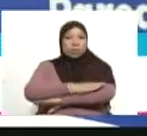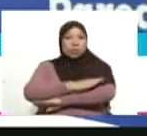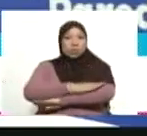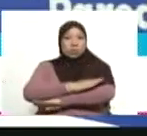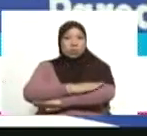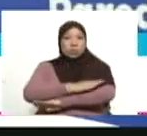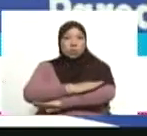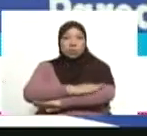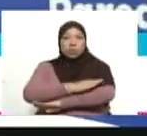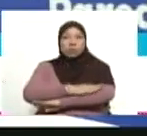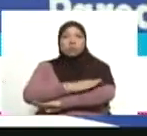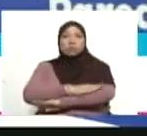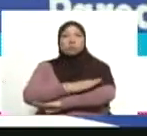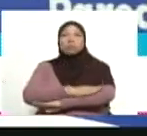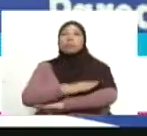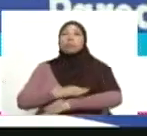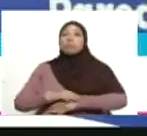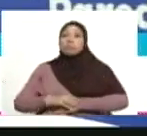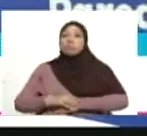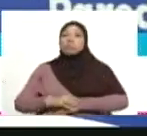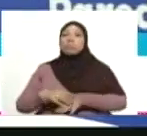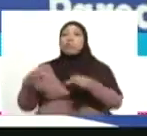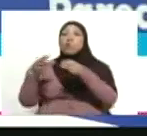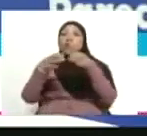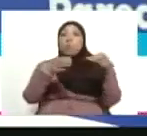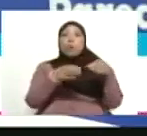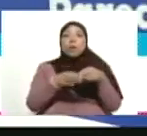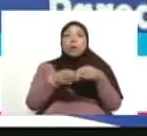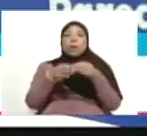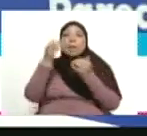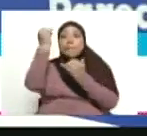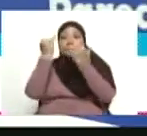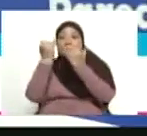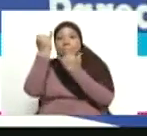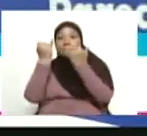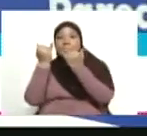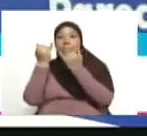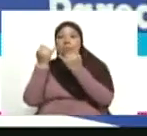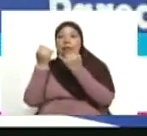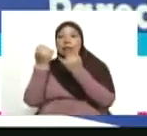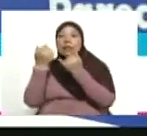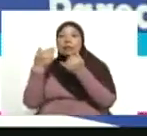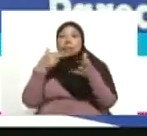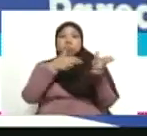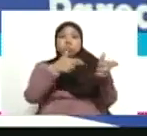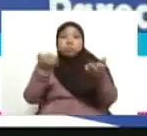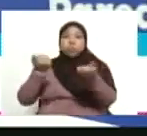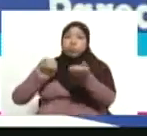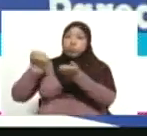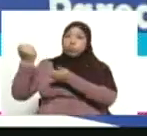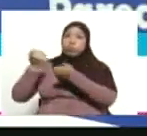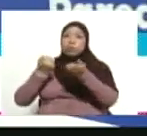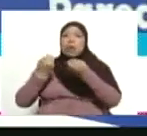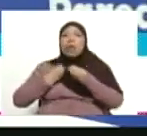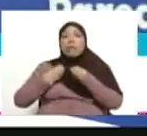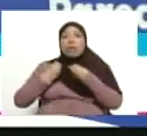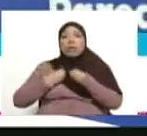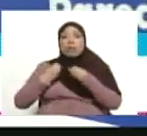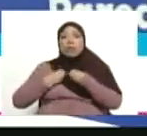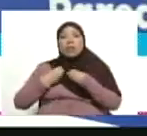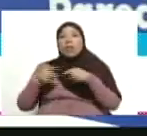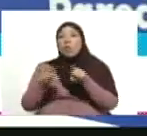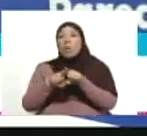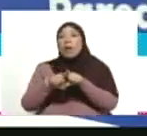también a la presencia de bandas paramilitares, de sicarios, para enrarecer la vida interna de